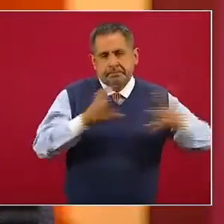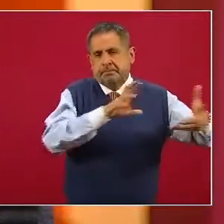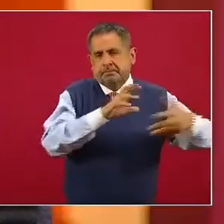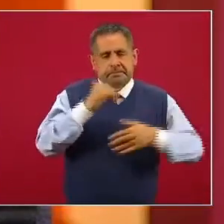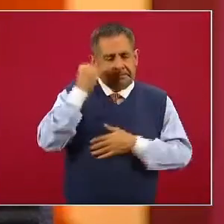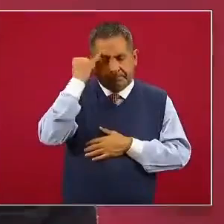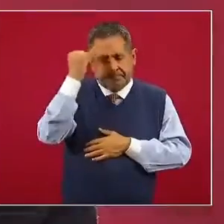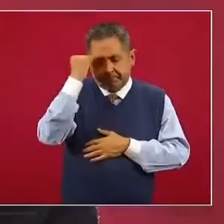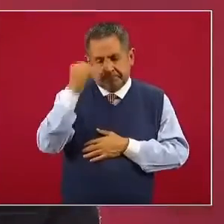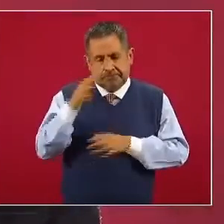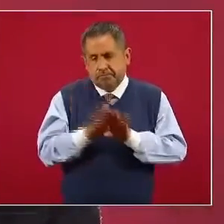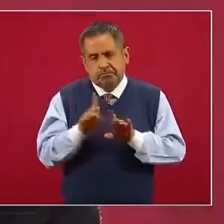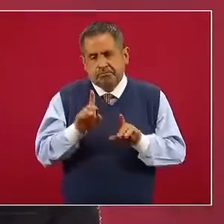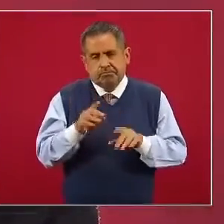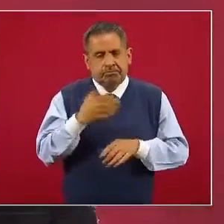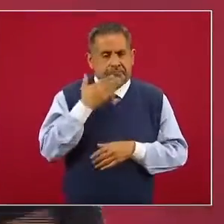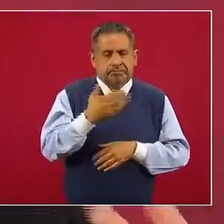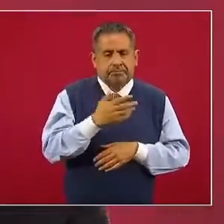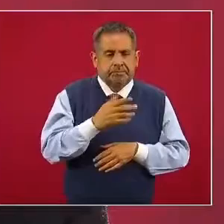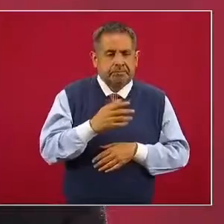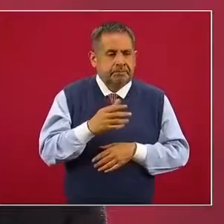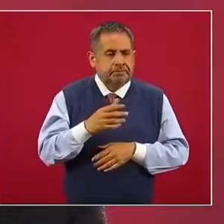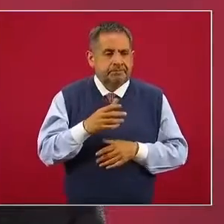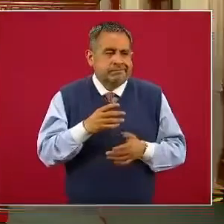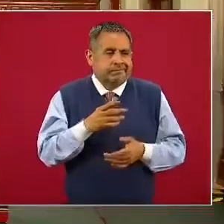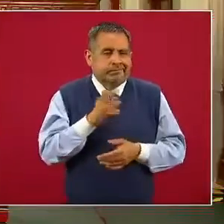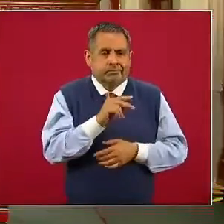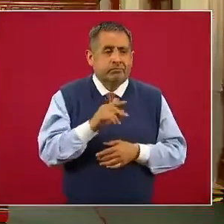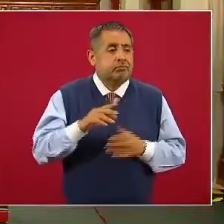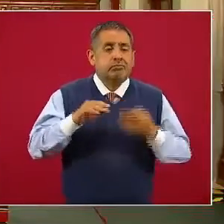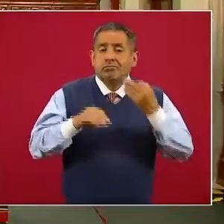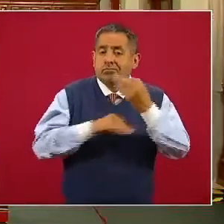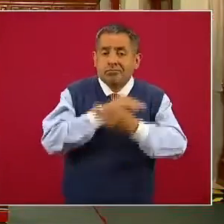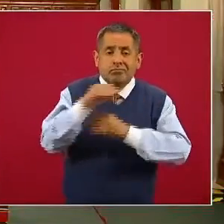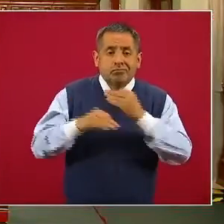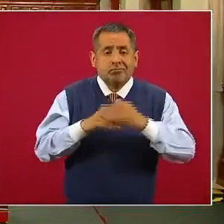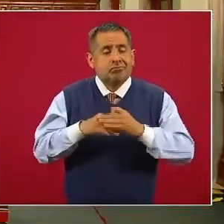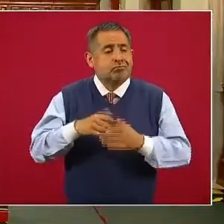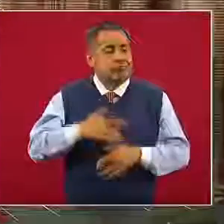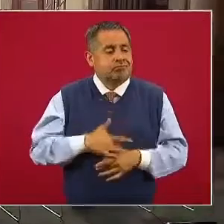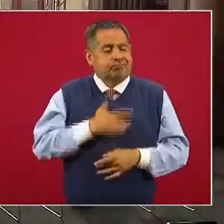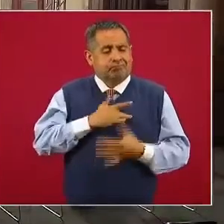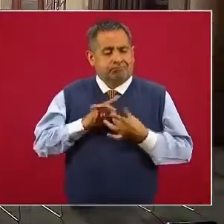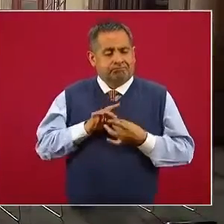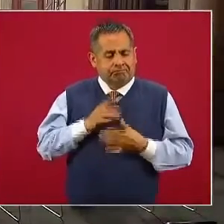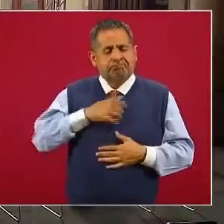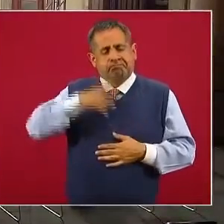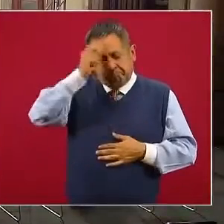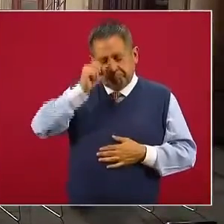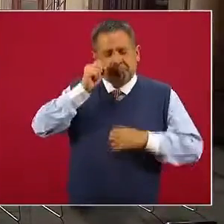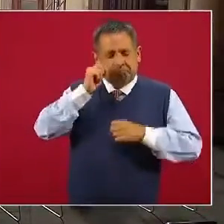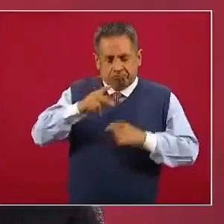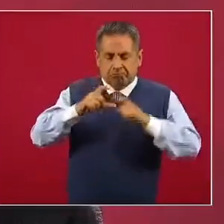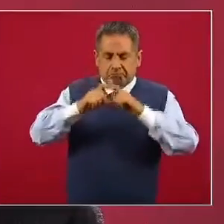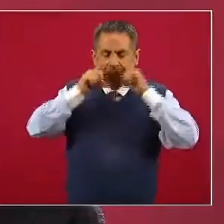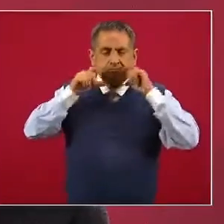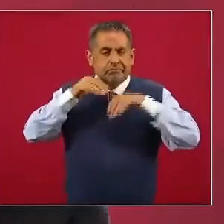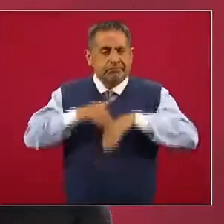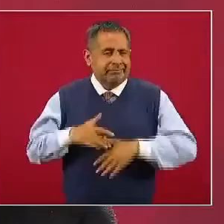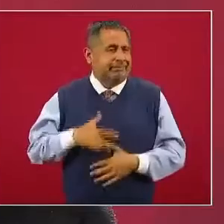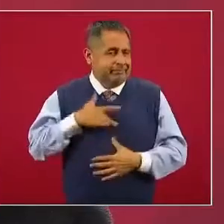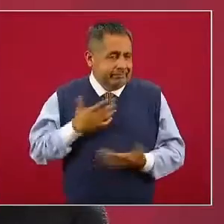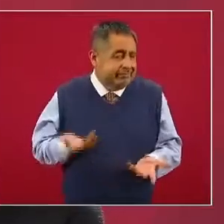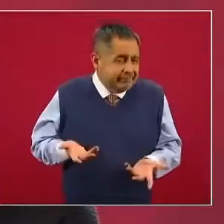la organización de una respuesta colectiva que necesariamente tiene que ser solidaria a la epidemia. En la historia de